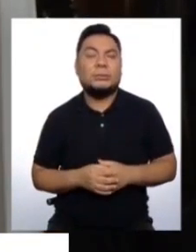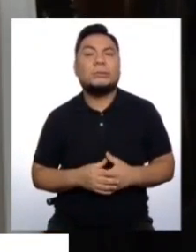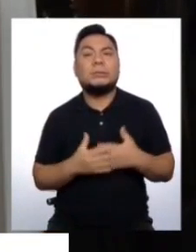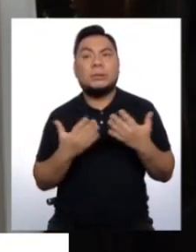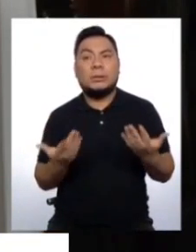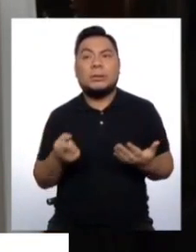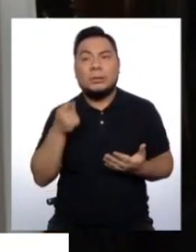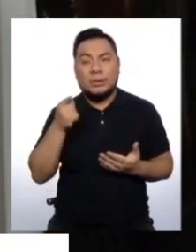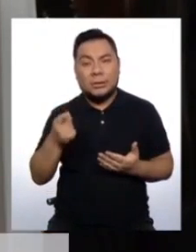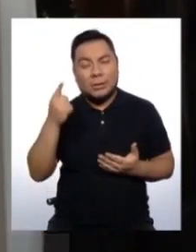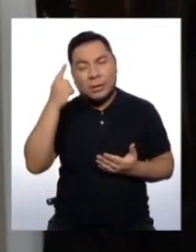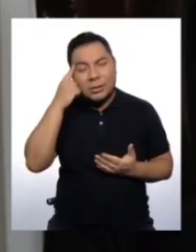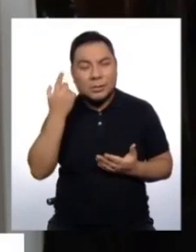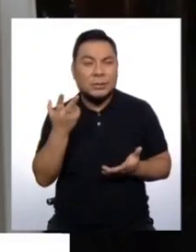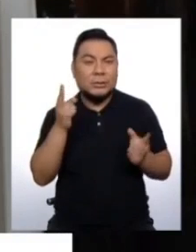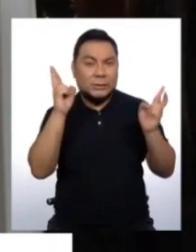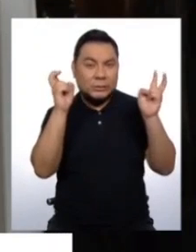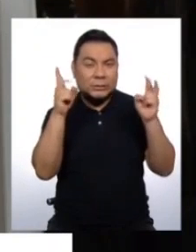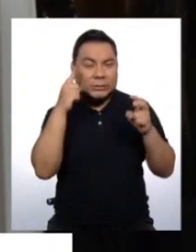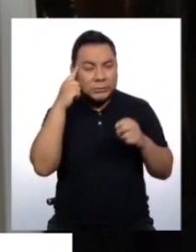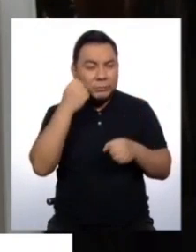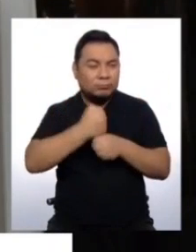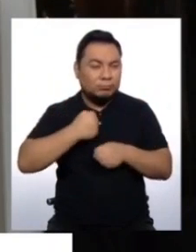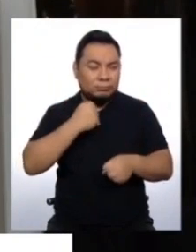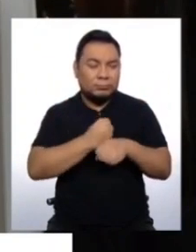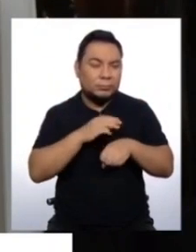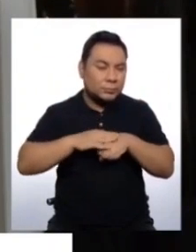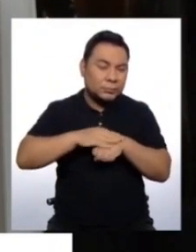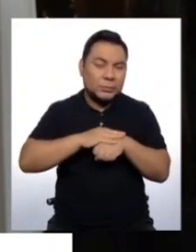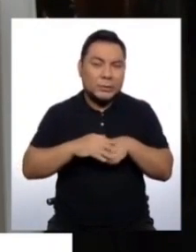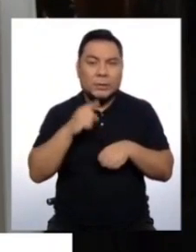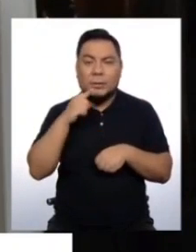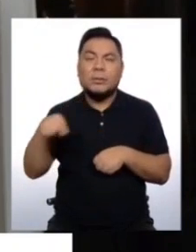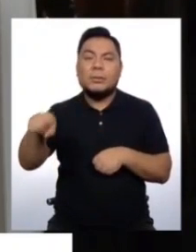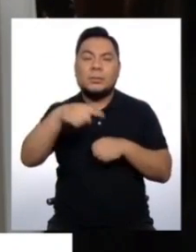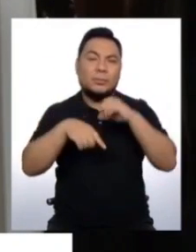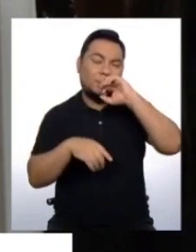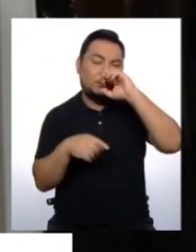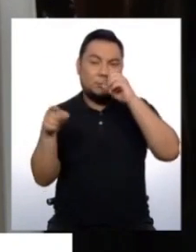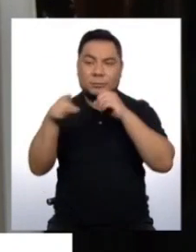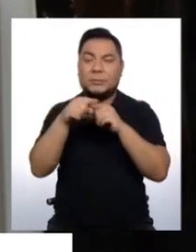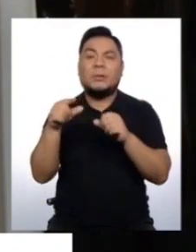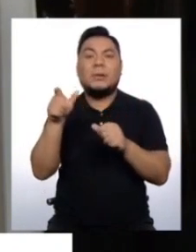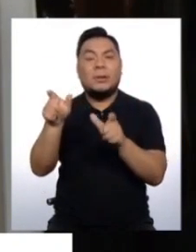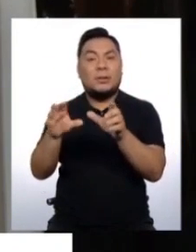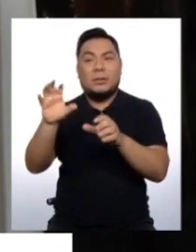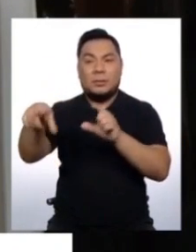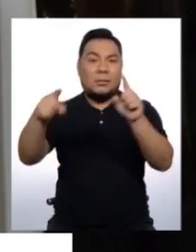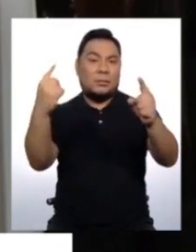Detrás de esta estrategia aglomeramos no solamente a las instituciones que hacemos salud, sino a un